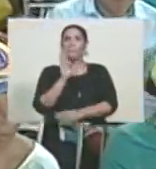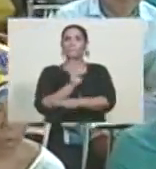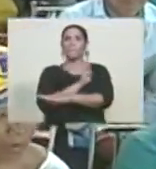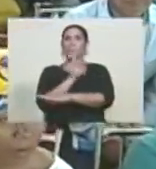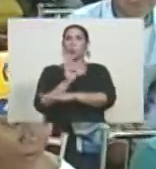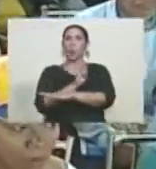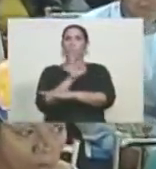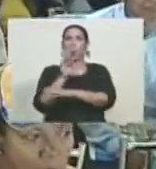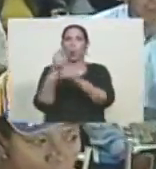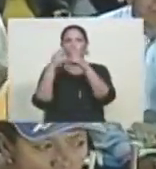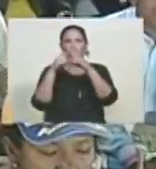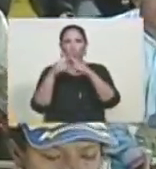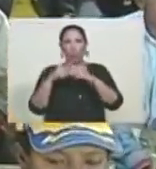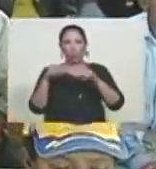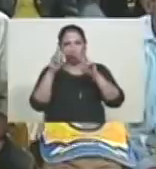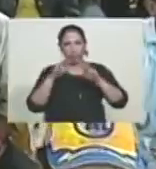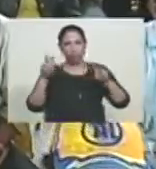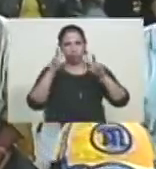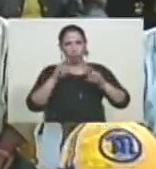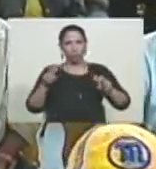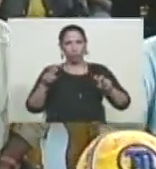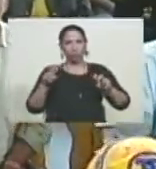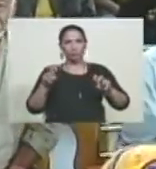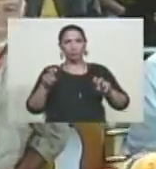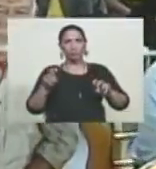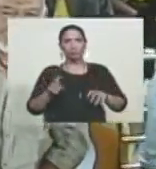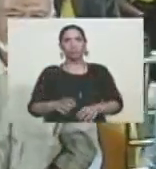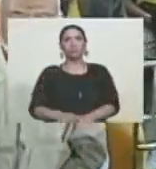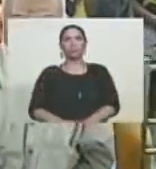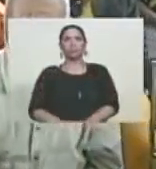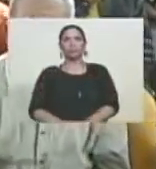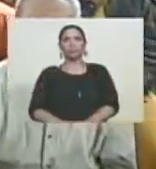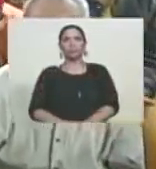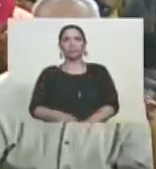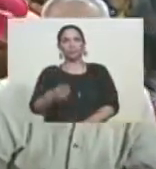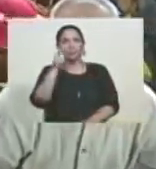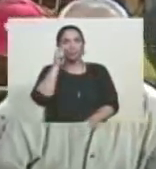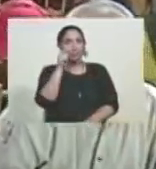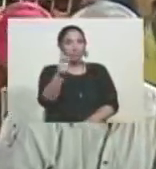un bioanalista, si tú le metes un análisis ahí con la lupa